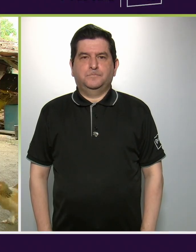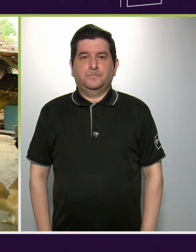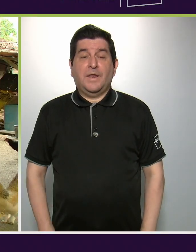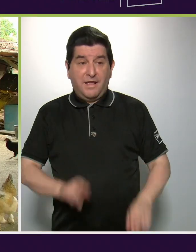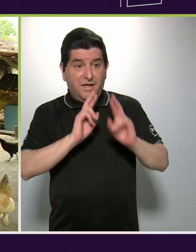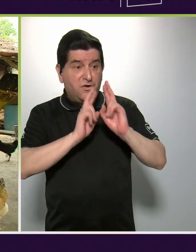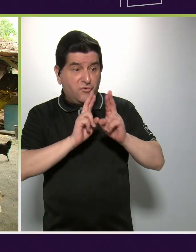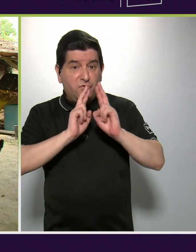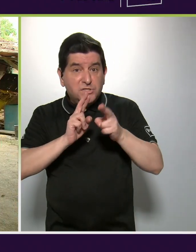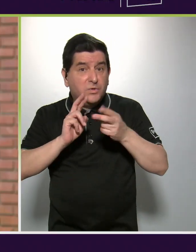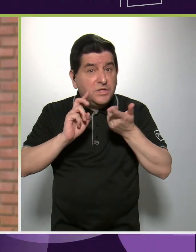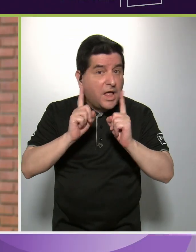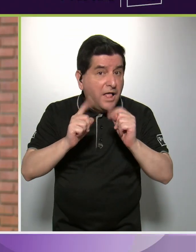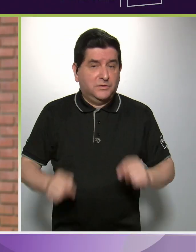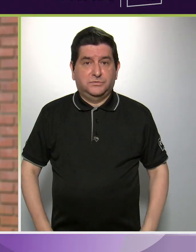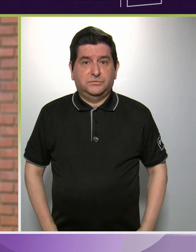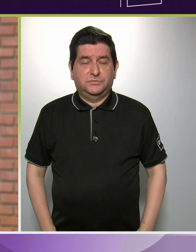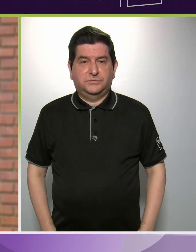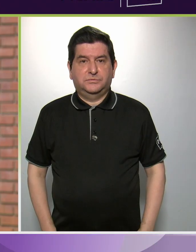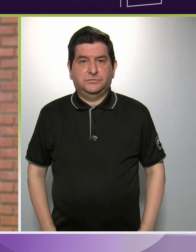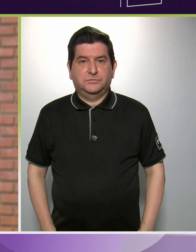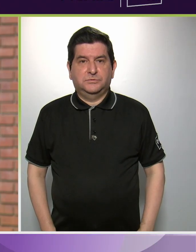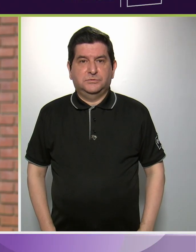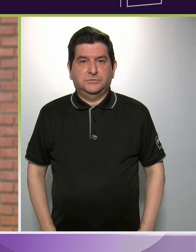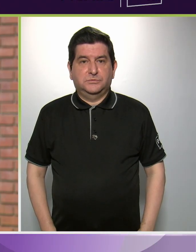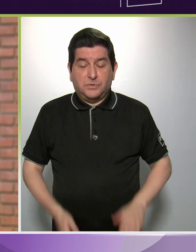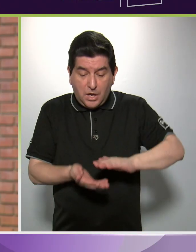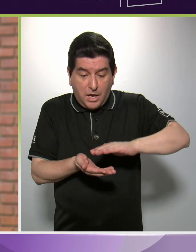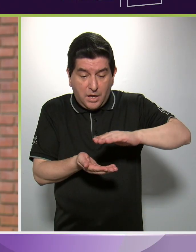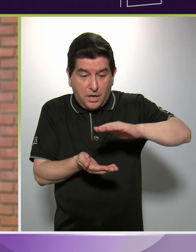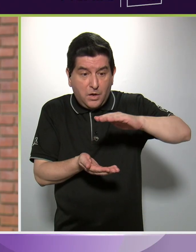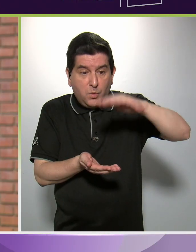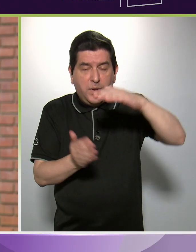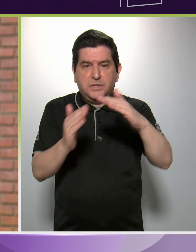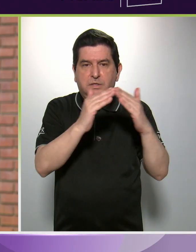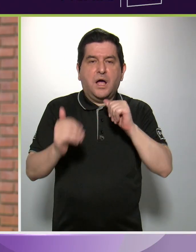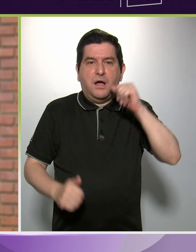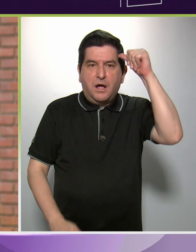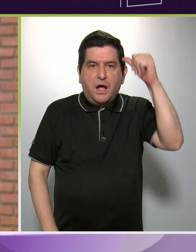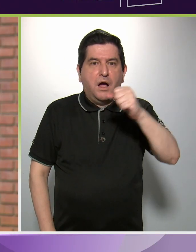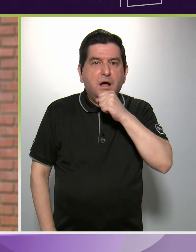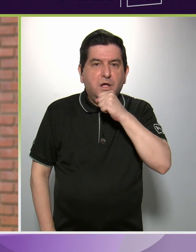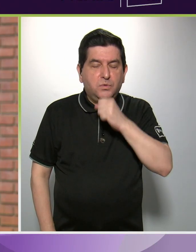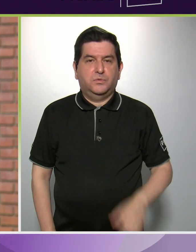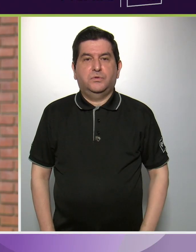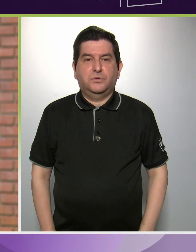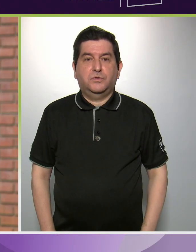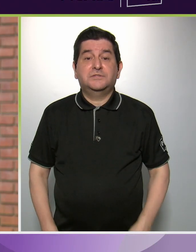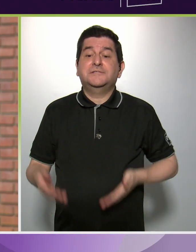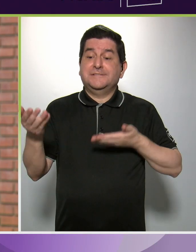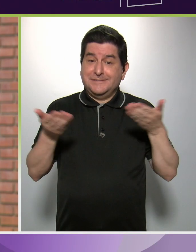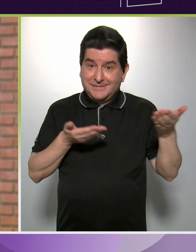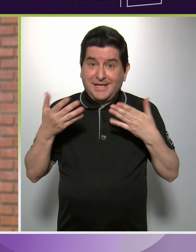Tenemos como resultados que hay que cada vez, como va creciendo la población adulta mayor,